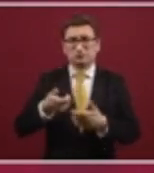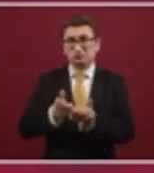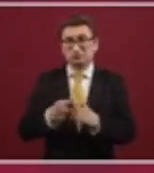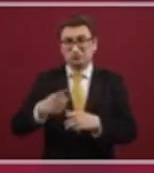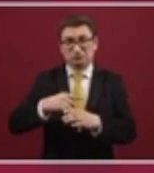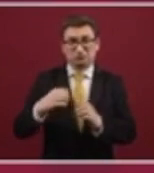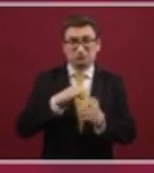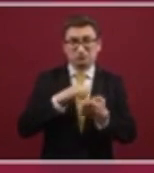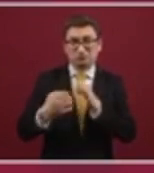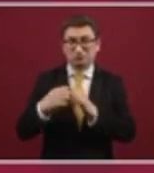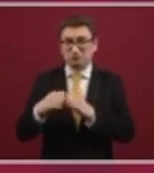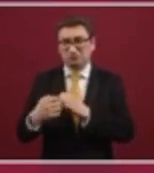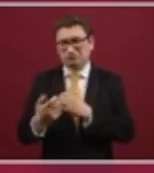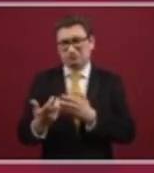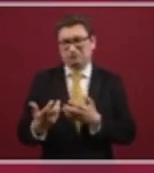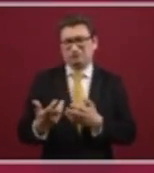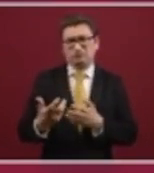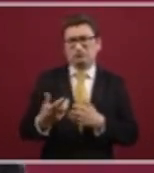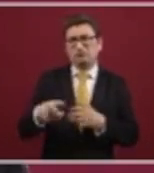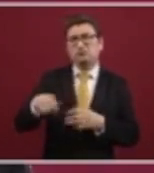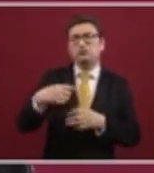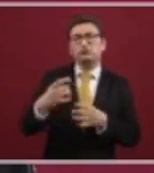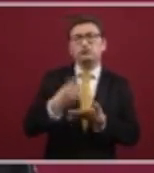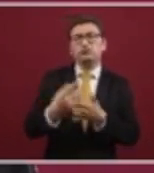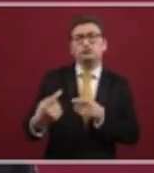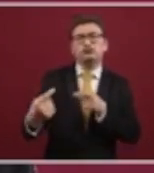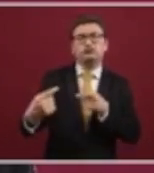enemigos, son nuestros adversarios.